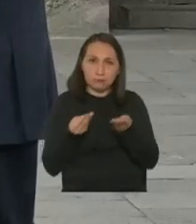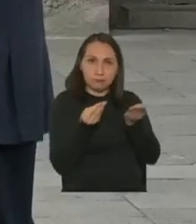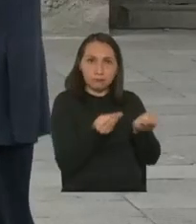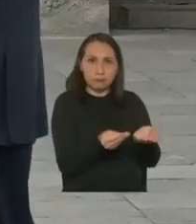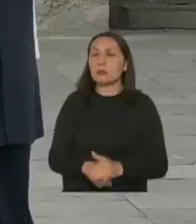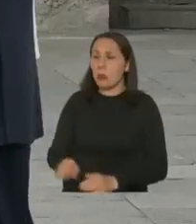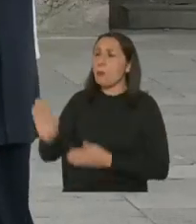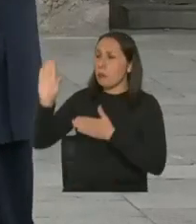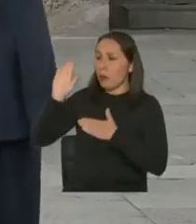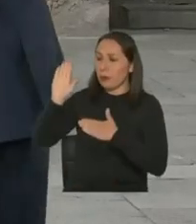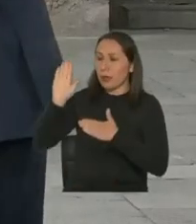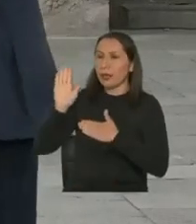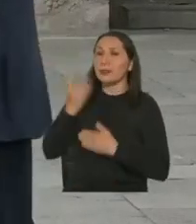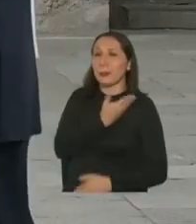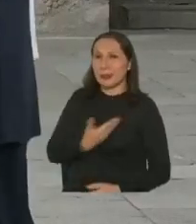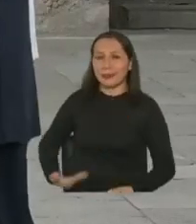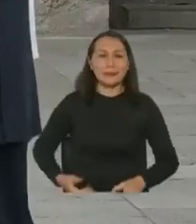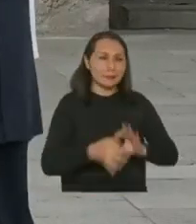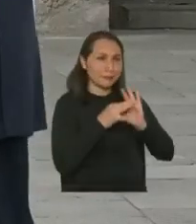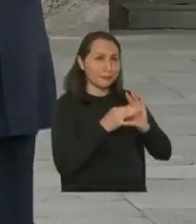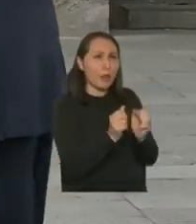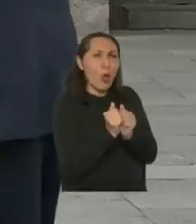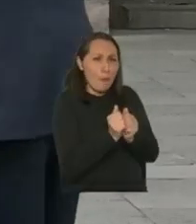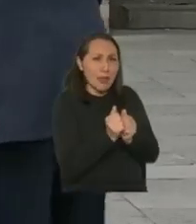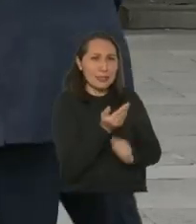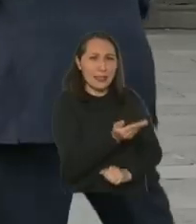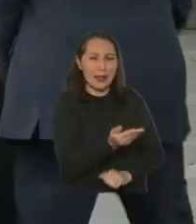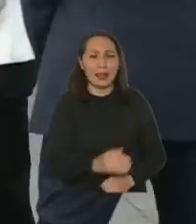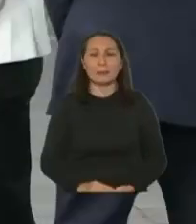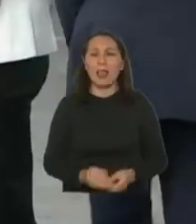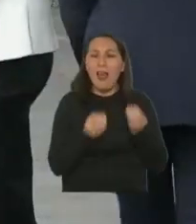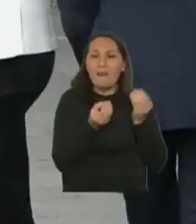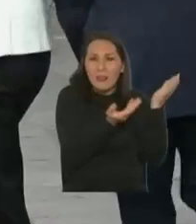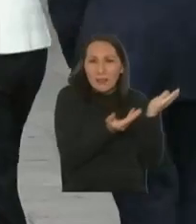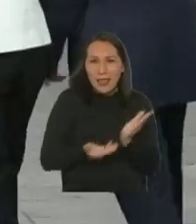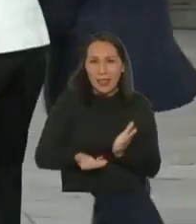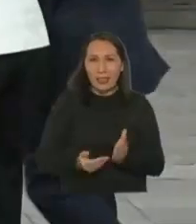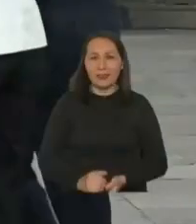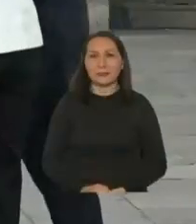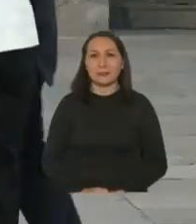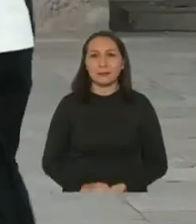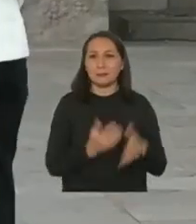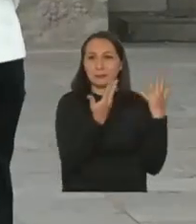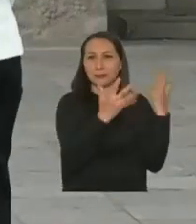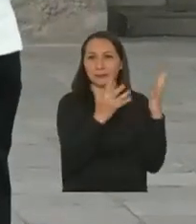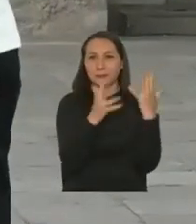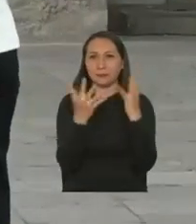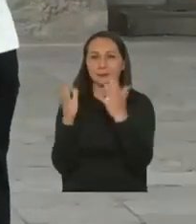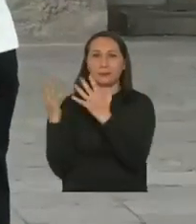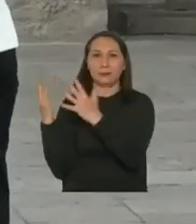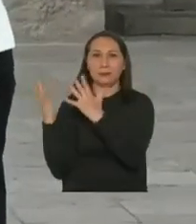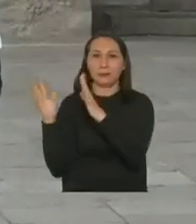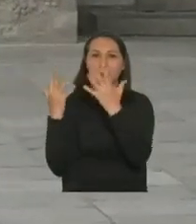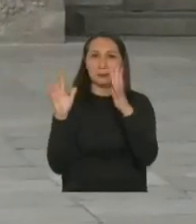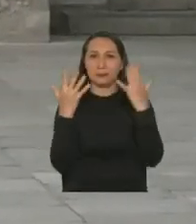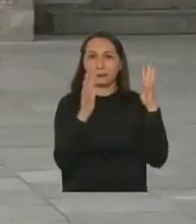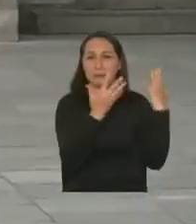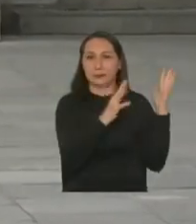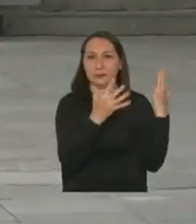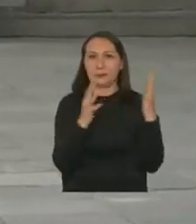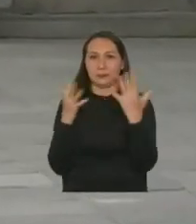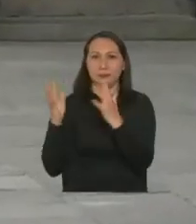torno a este tema, porque recordemos que hubo un cambio de gabinete el día 10 de marzo, un día antes de cumplirse el primer año de gobierno,